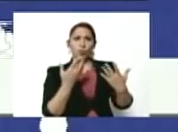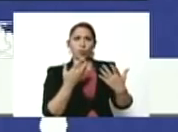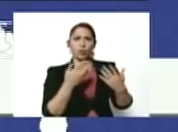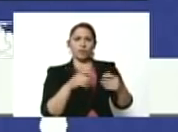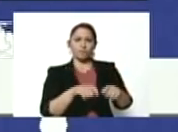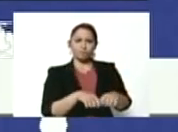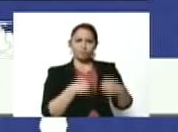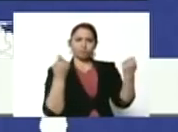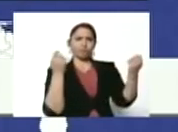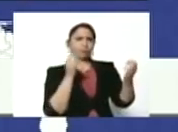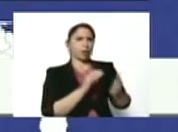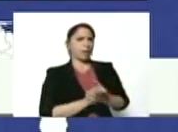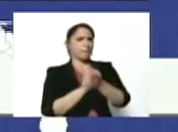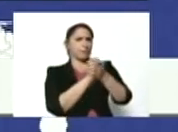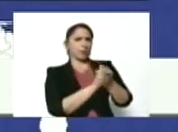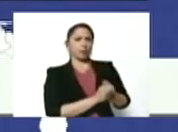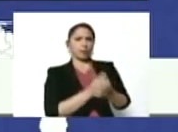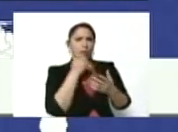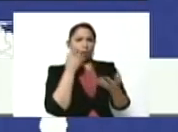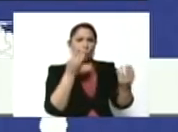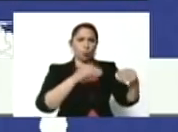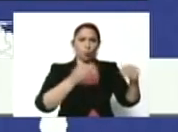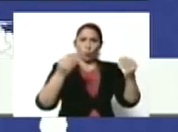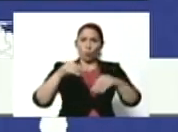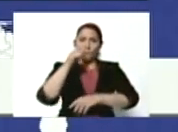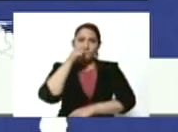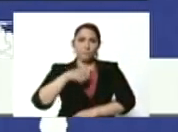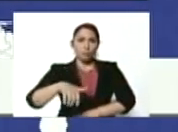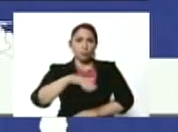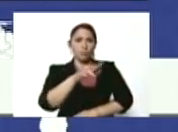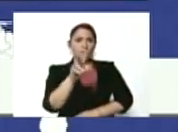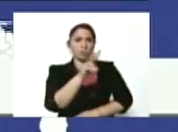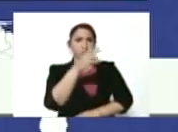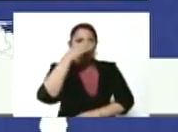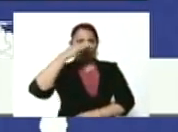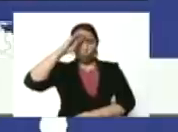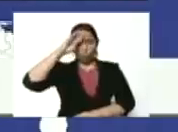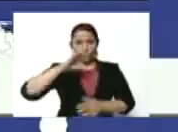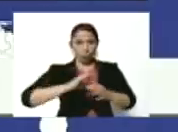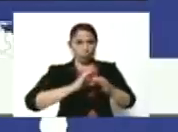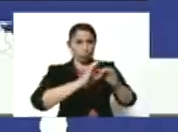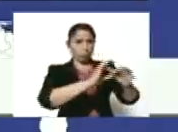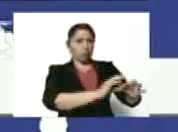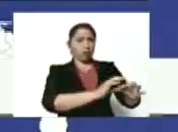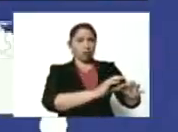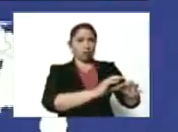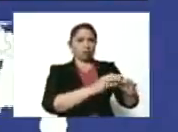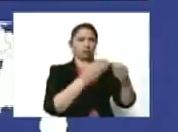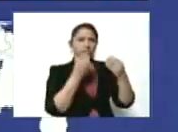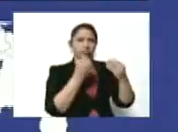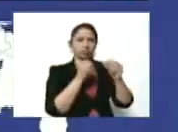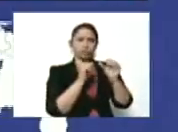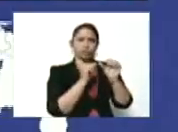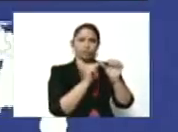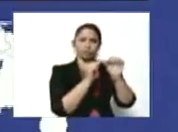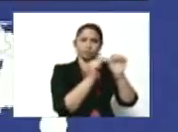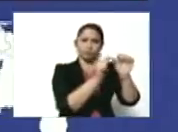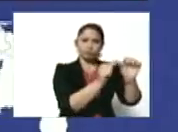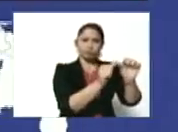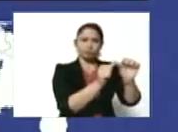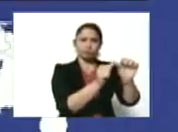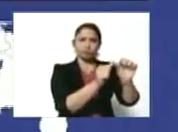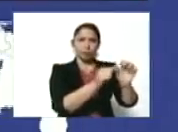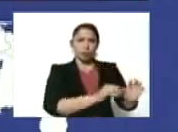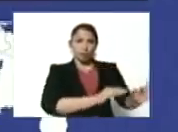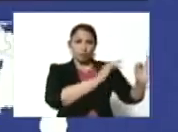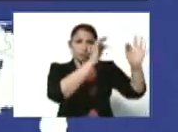la amistad y la solidaridad entre los pueblos de Venezuela y Cuba. Somos continuidad, continuidad del